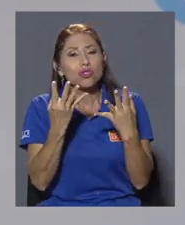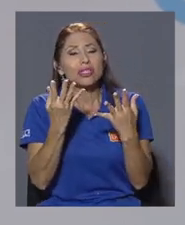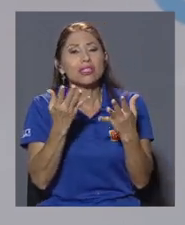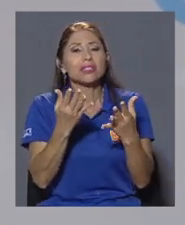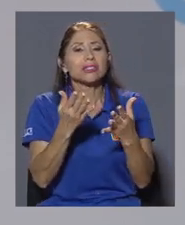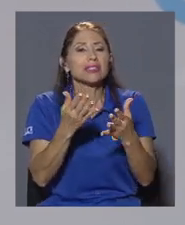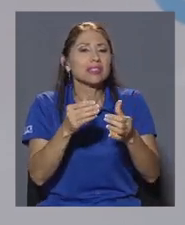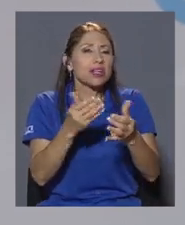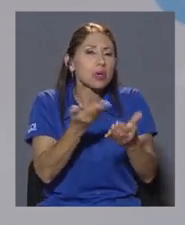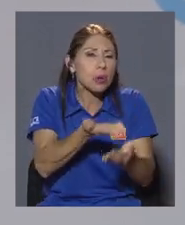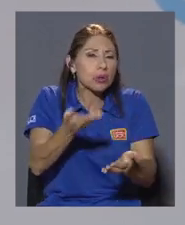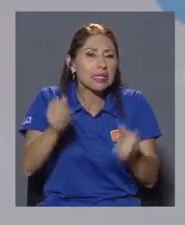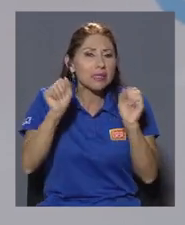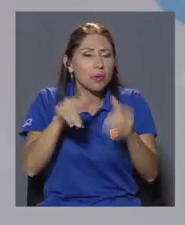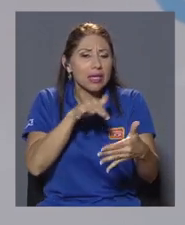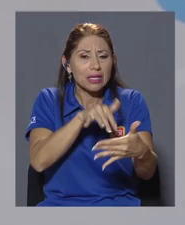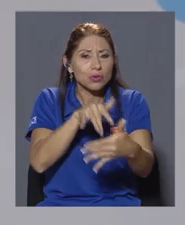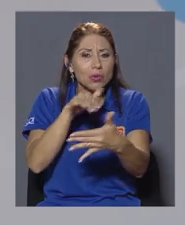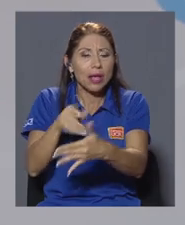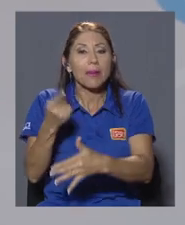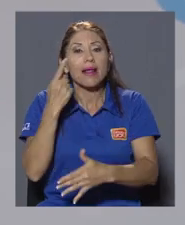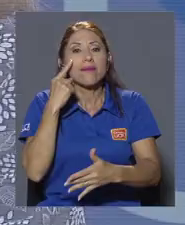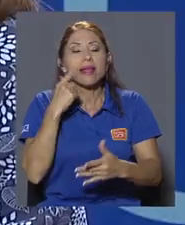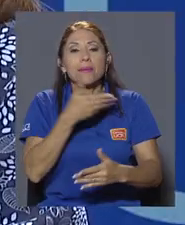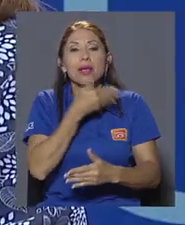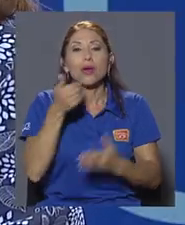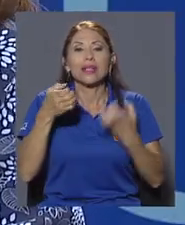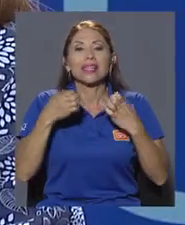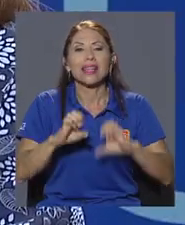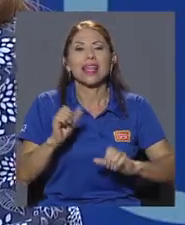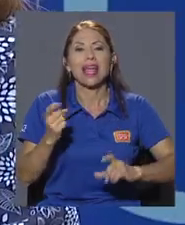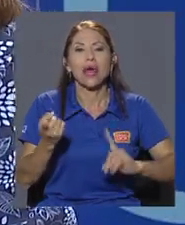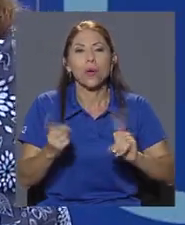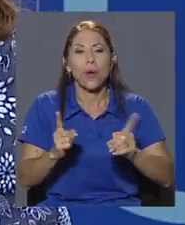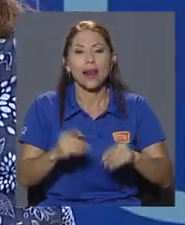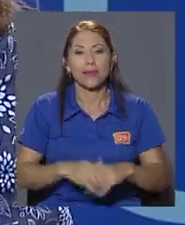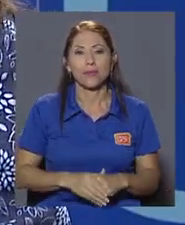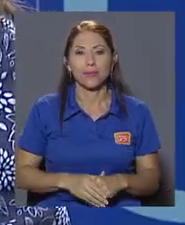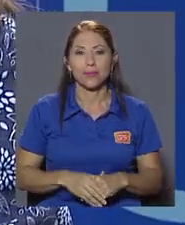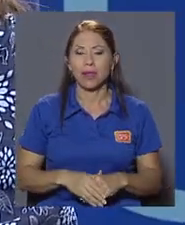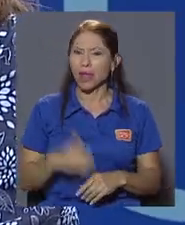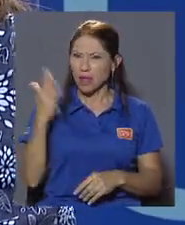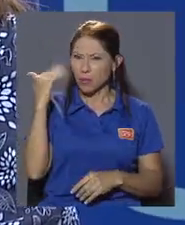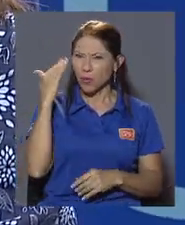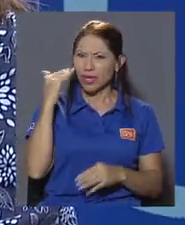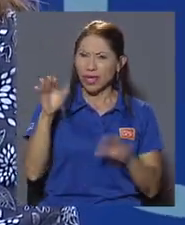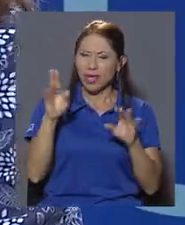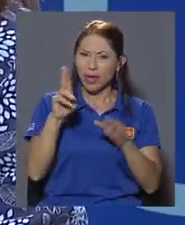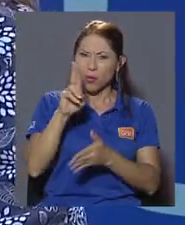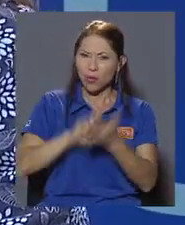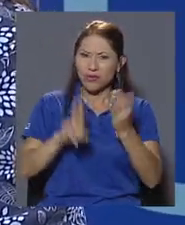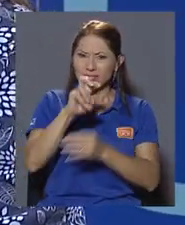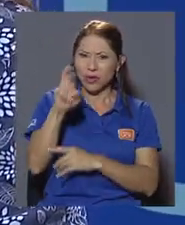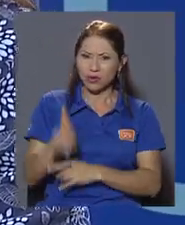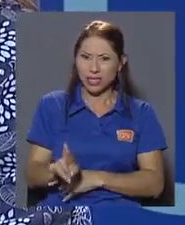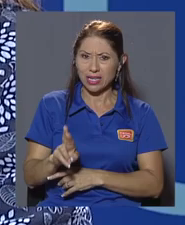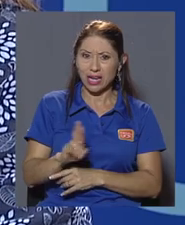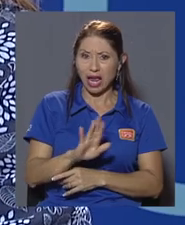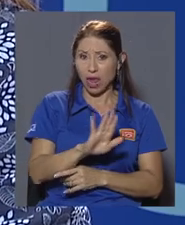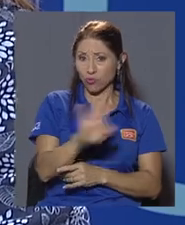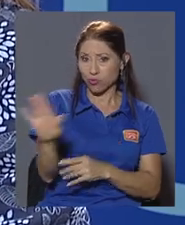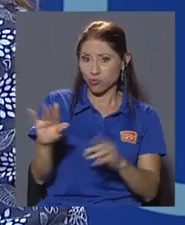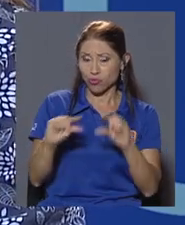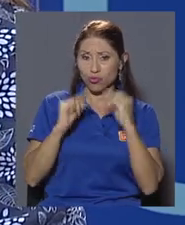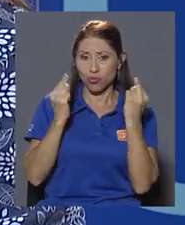para ver cuál es la mejor estrategia y por qué para finalizar porque la universidad de costa rica ustedes como grupo